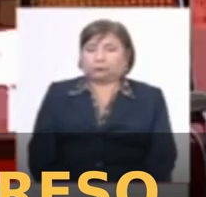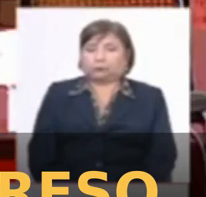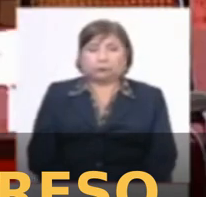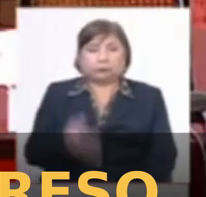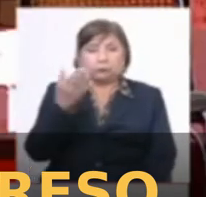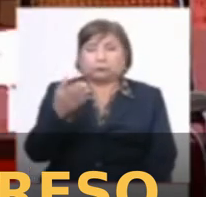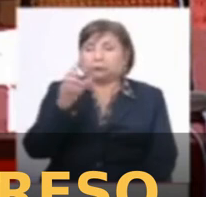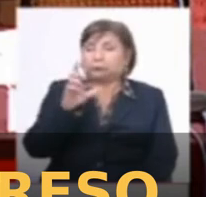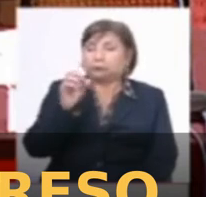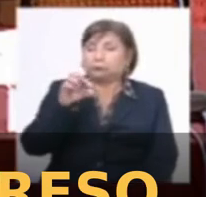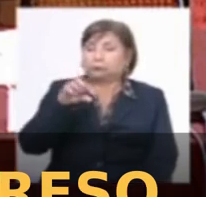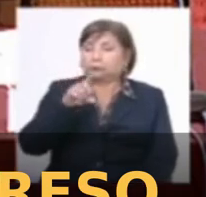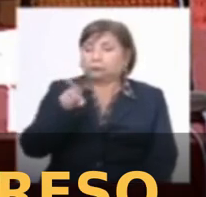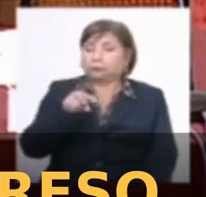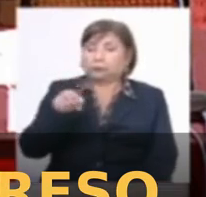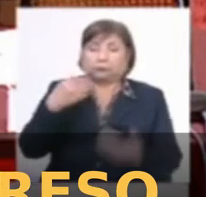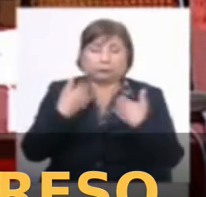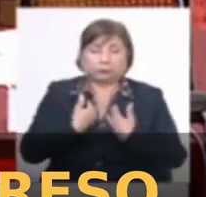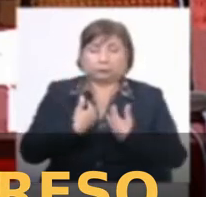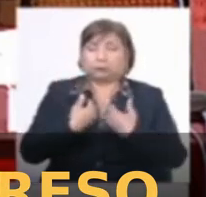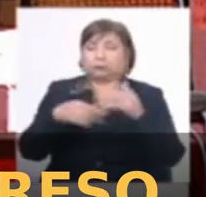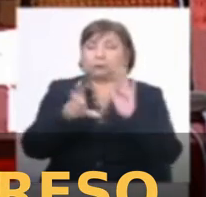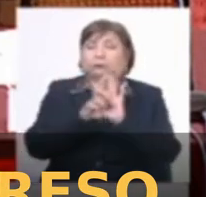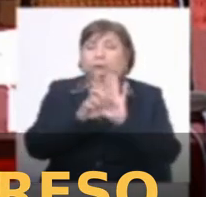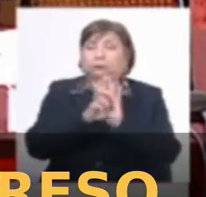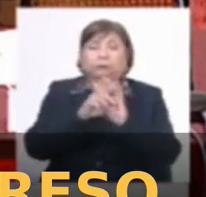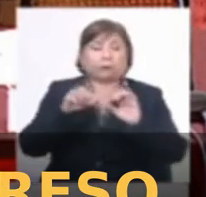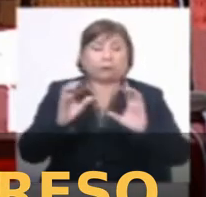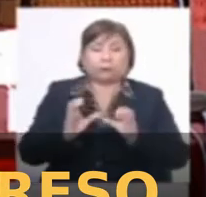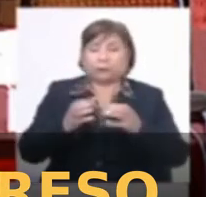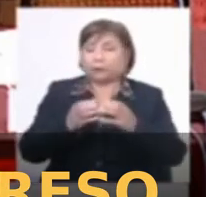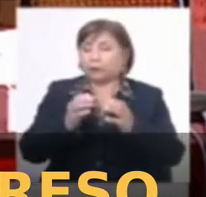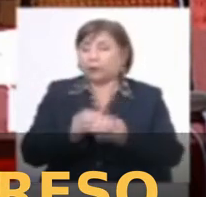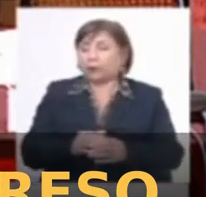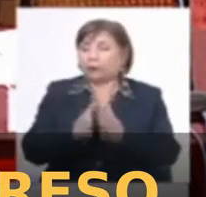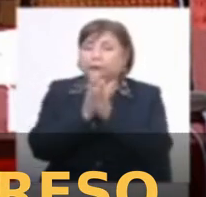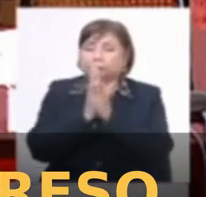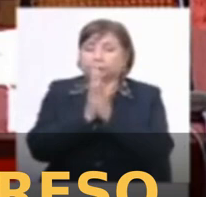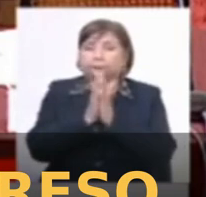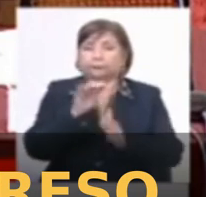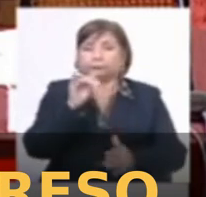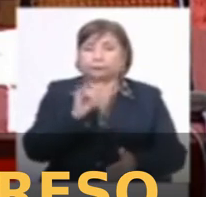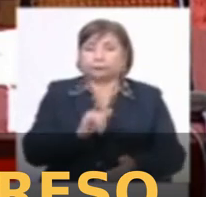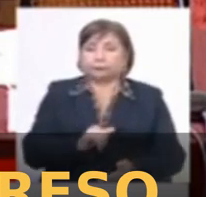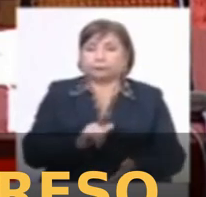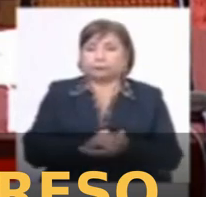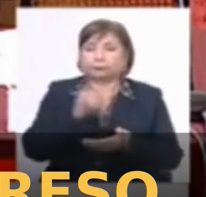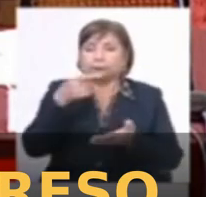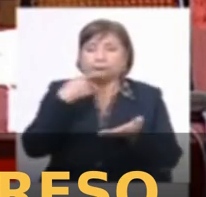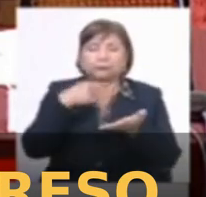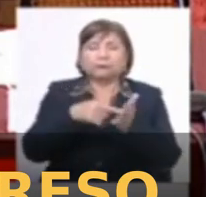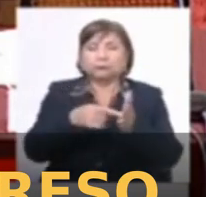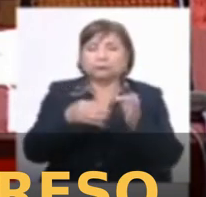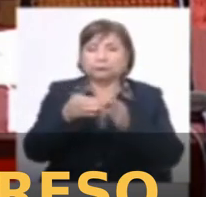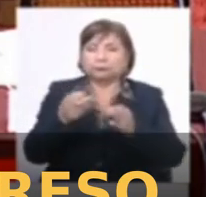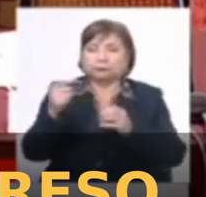señora López Arredondo, teniendo sus generales de ley en la comisión, solicitamos, nos indique usted,